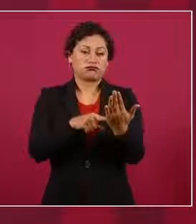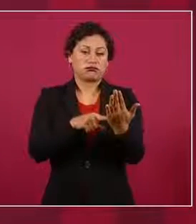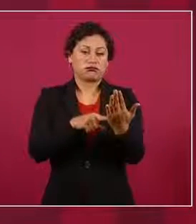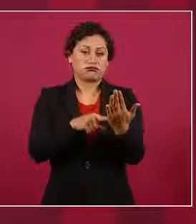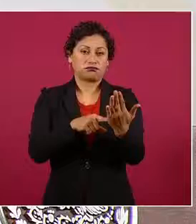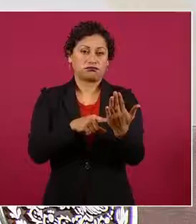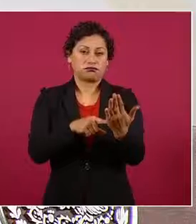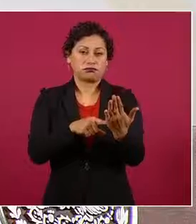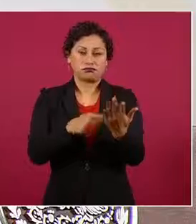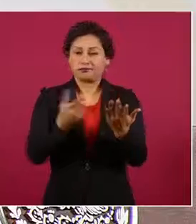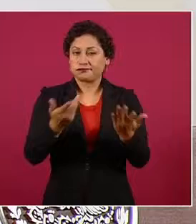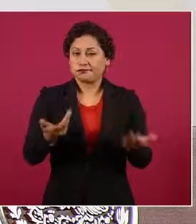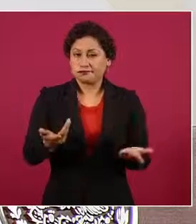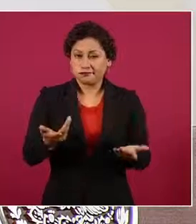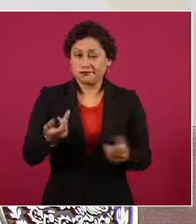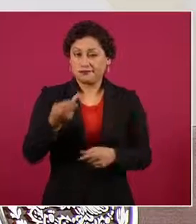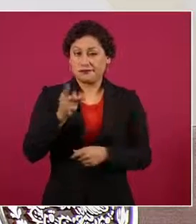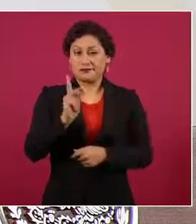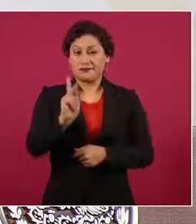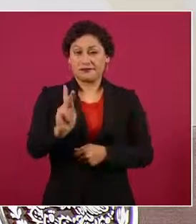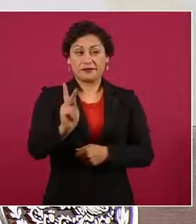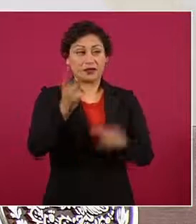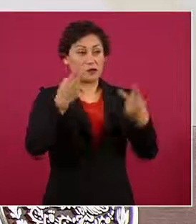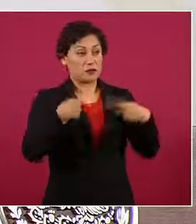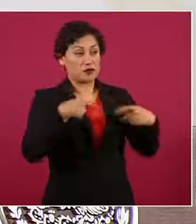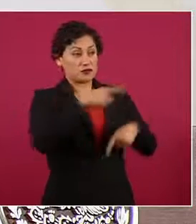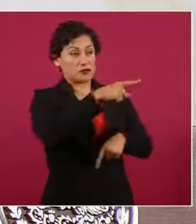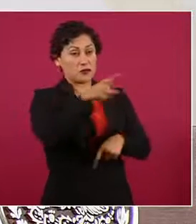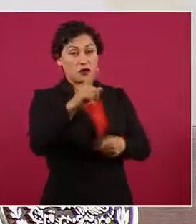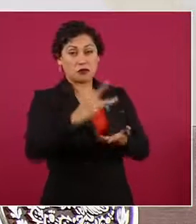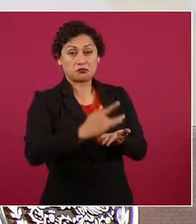la gente nos sigue apoyando.